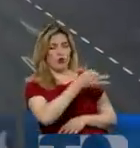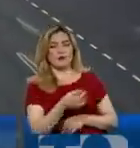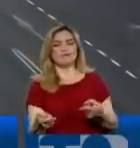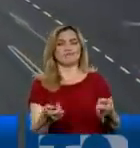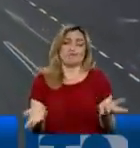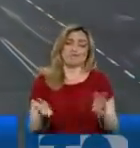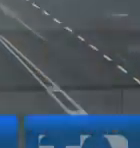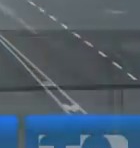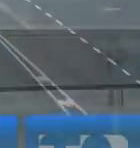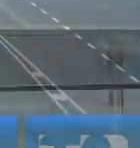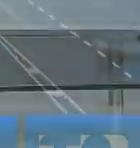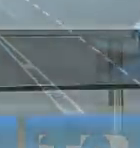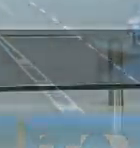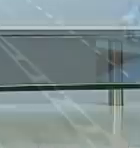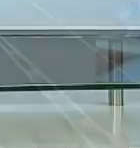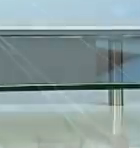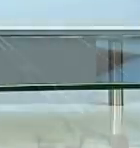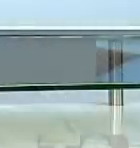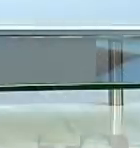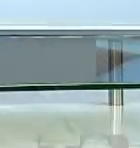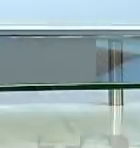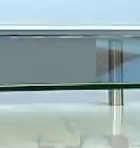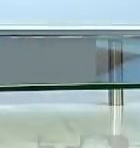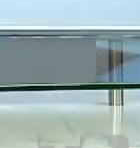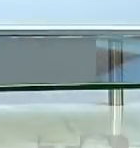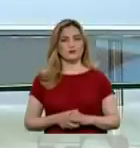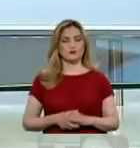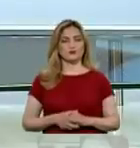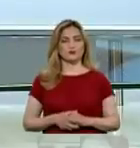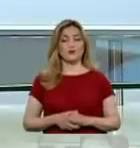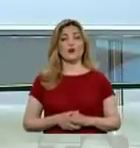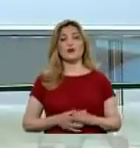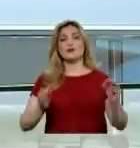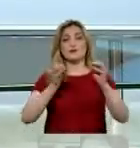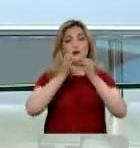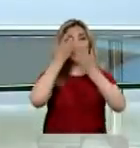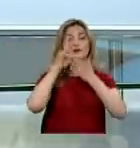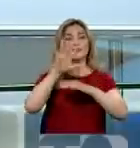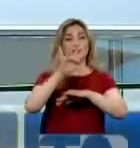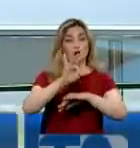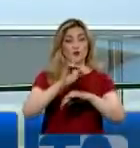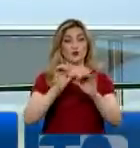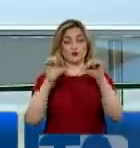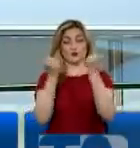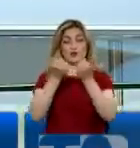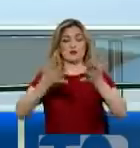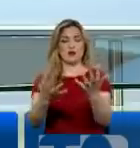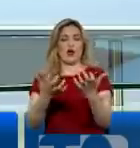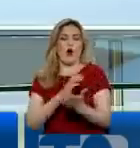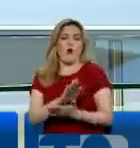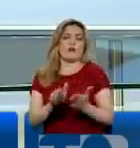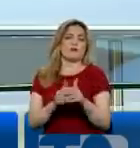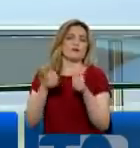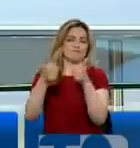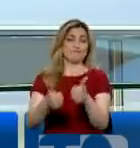guayaquil y carlos acotó 24 horas estamos de vuelta con más información 38 legisladores buscarán regresar a la asamblea en el